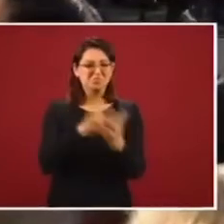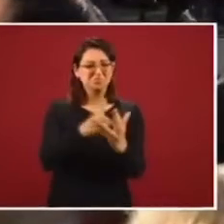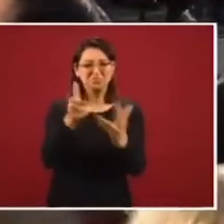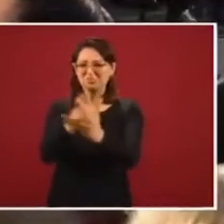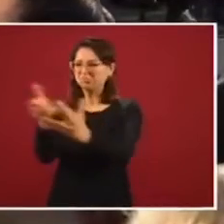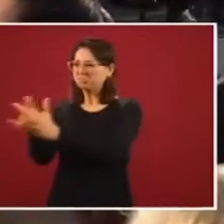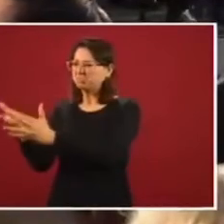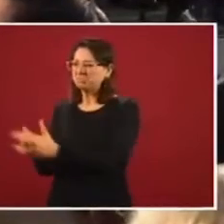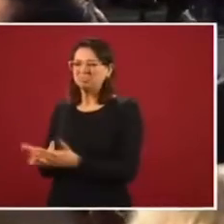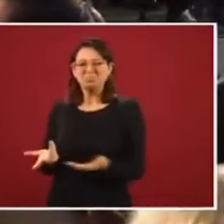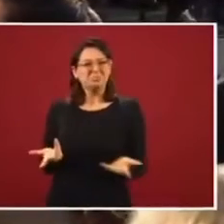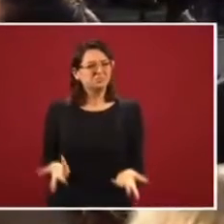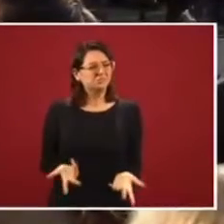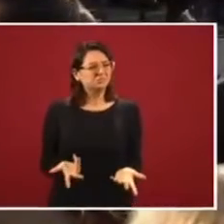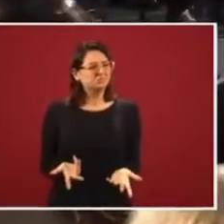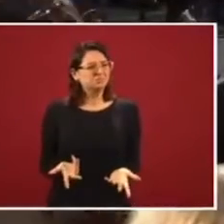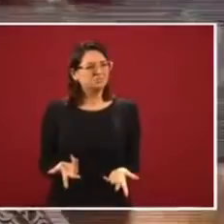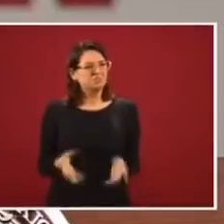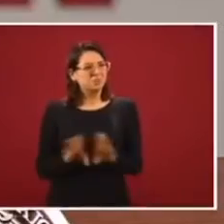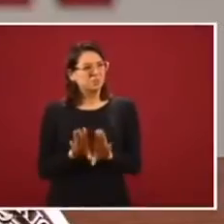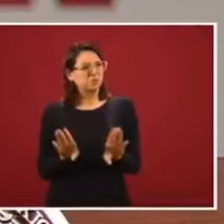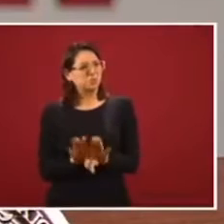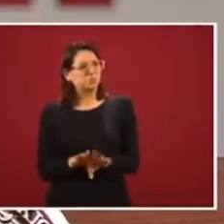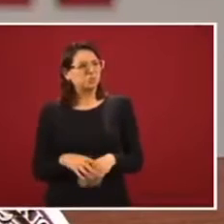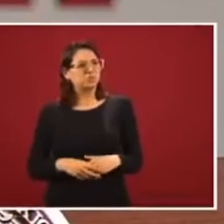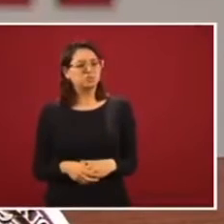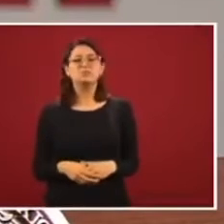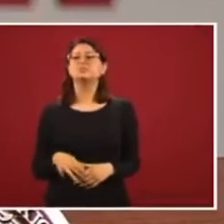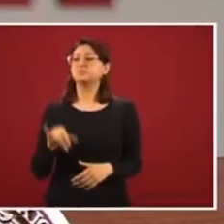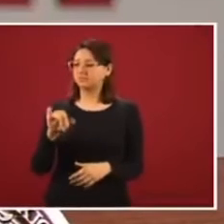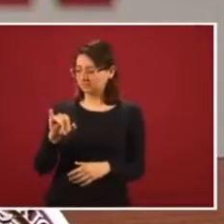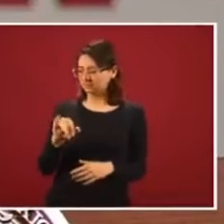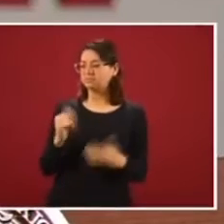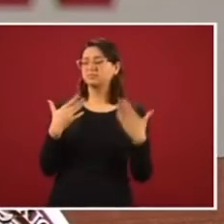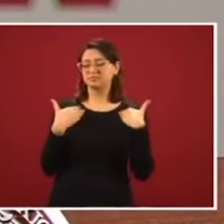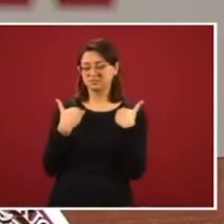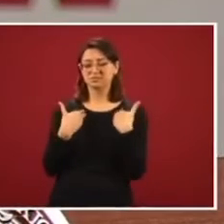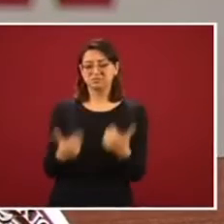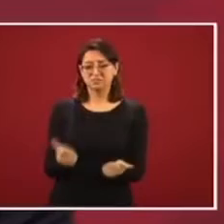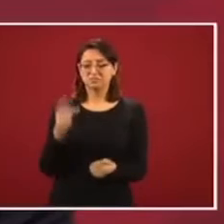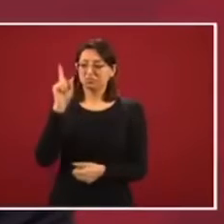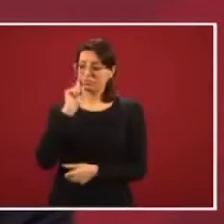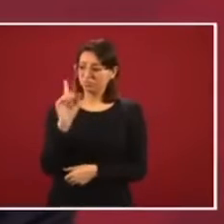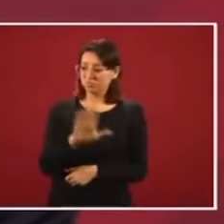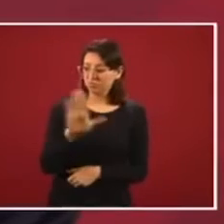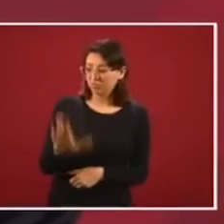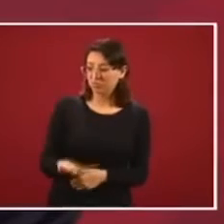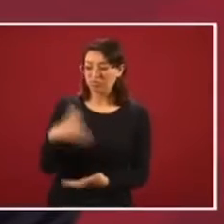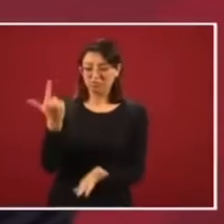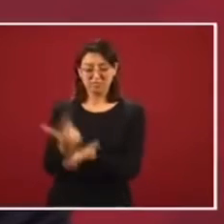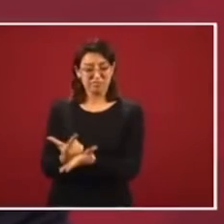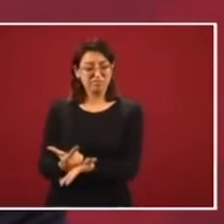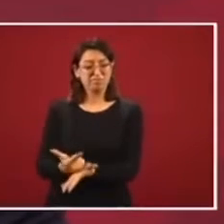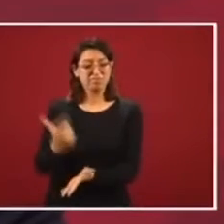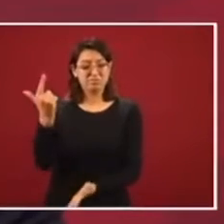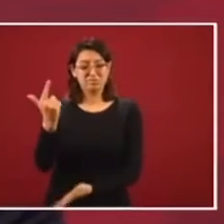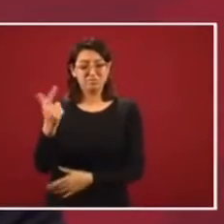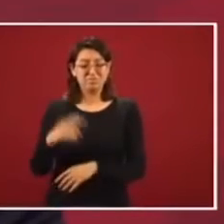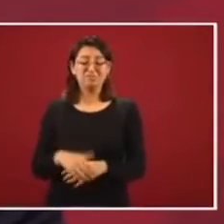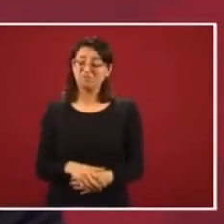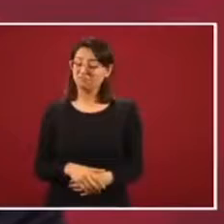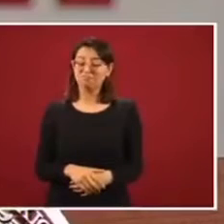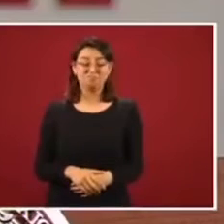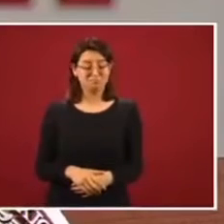sí, yo entiendo que son cuestiones muy graves. ¿Sí? Nosotros enfrentamos un